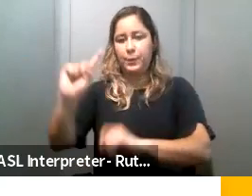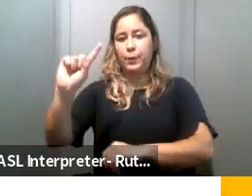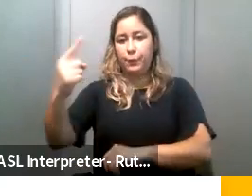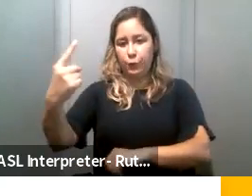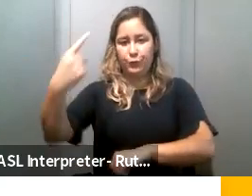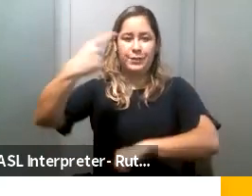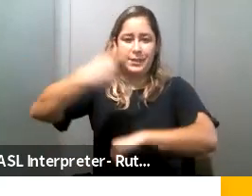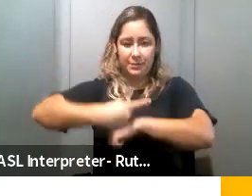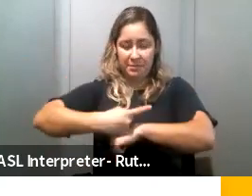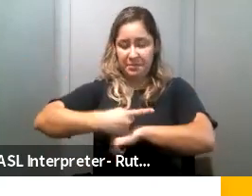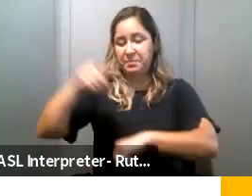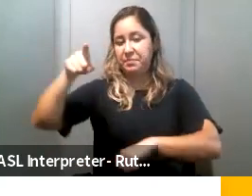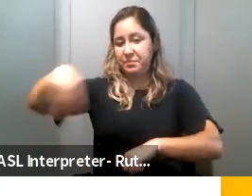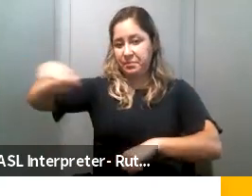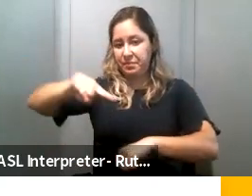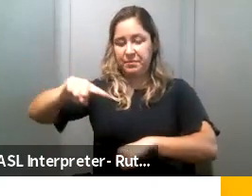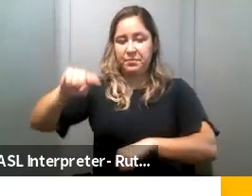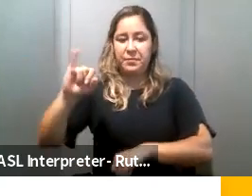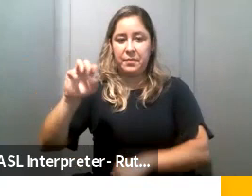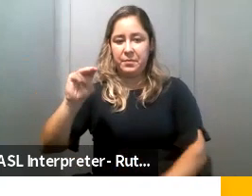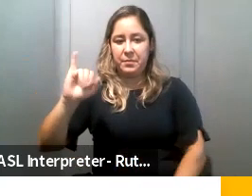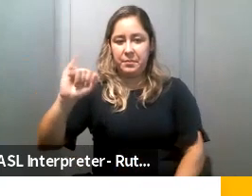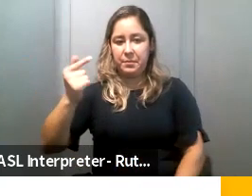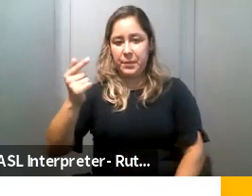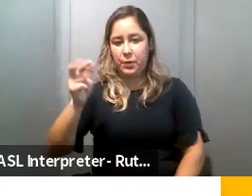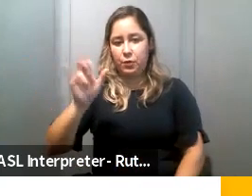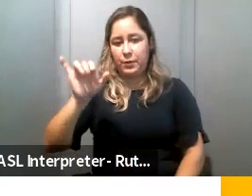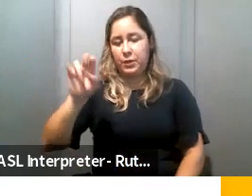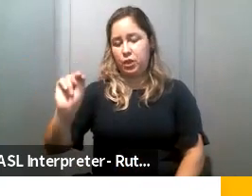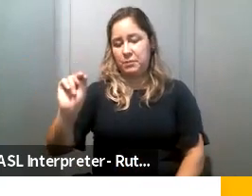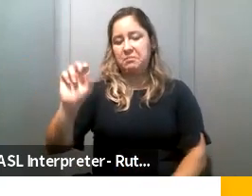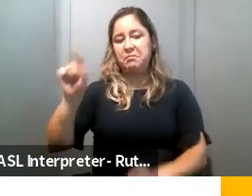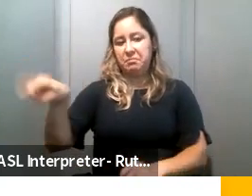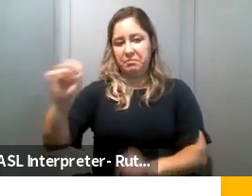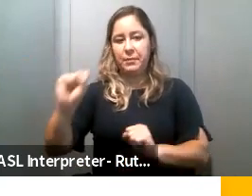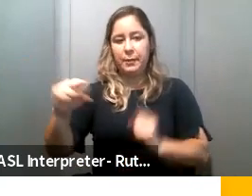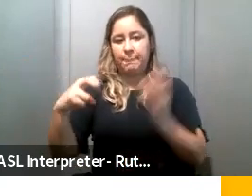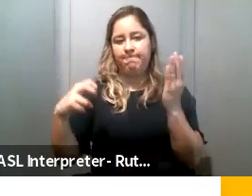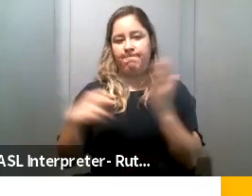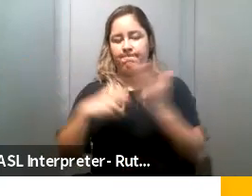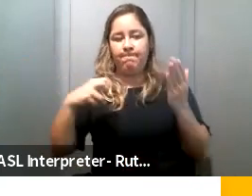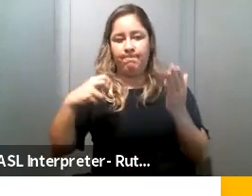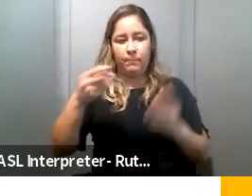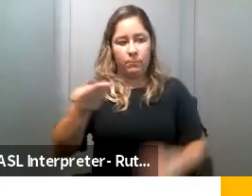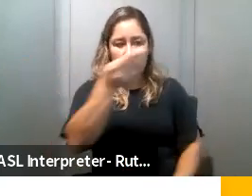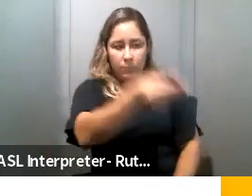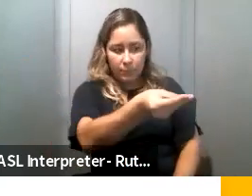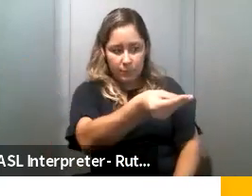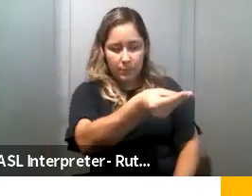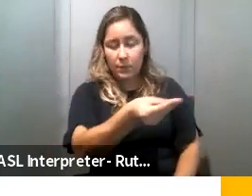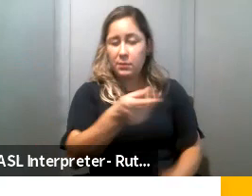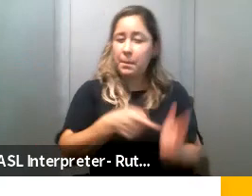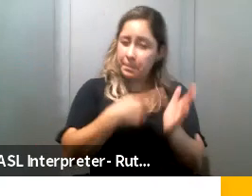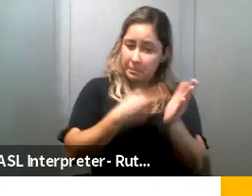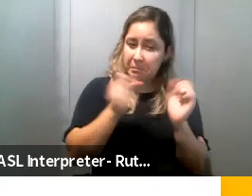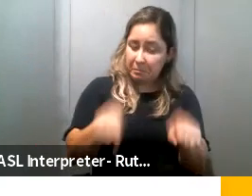pueden dar una fianza. Depende, a veces sí lo dan, a veces no, depende. Y luego hay un segundo punto, vamos a decir